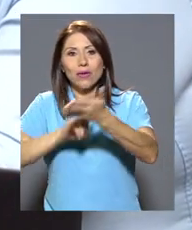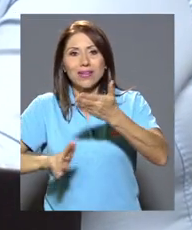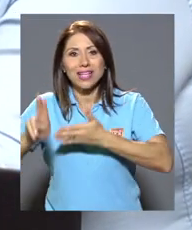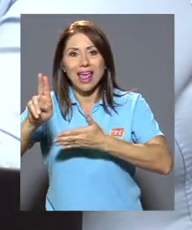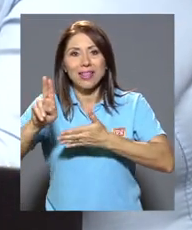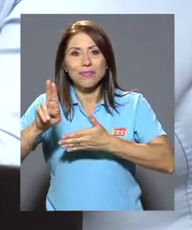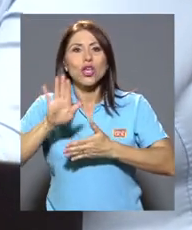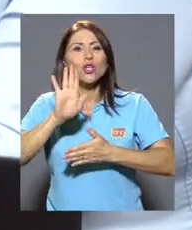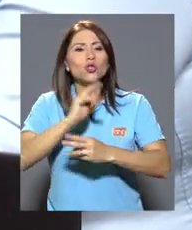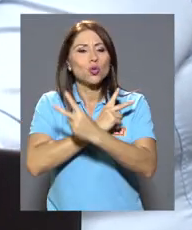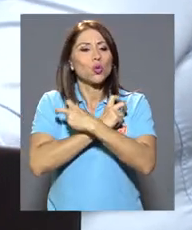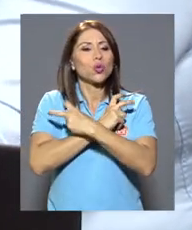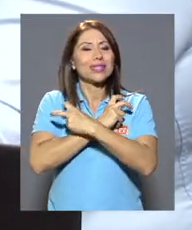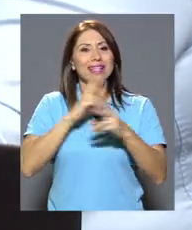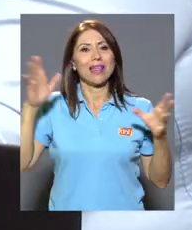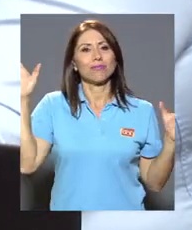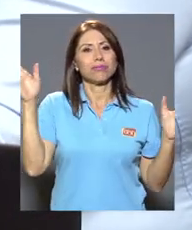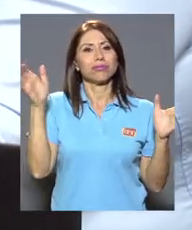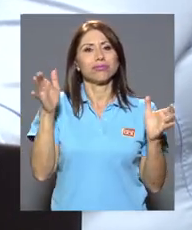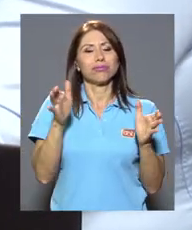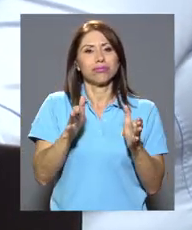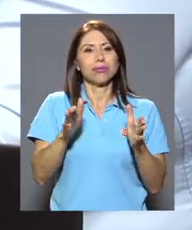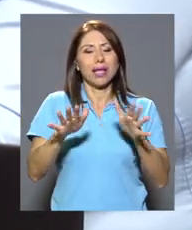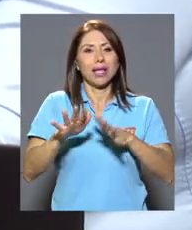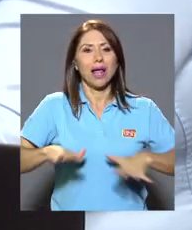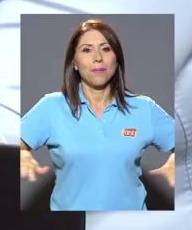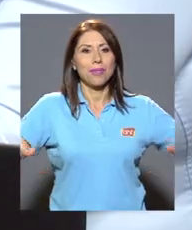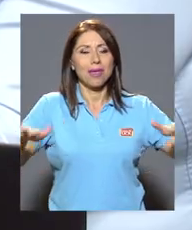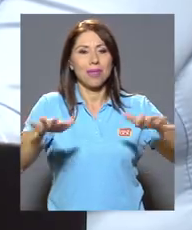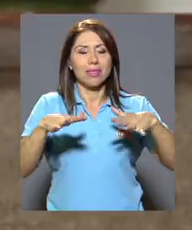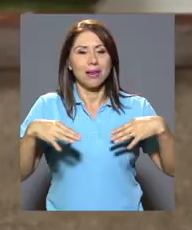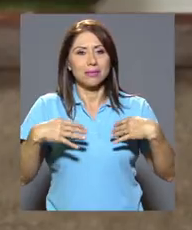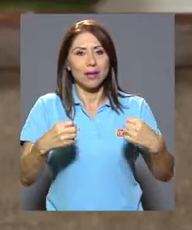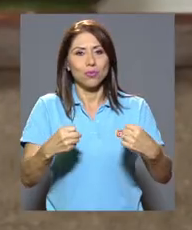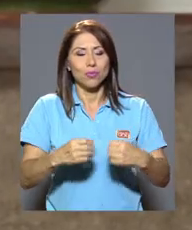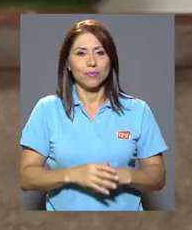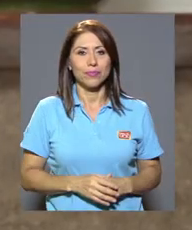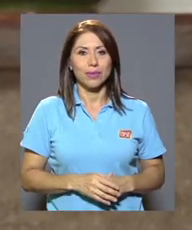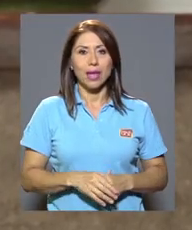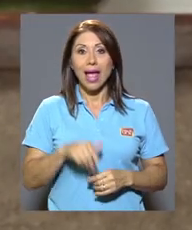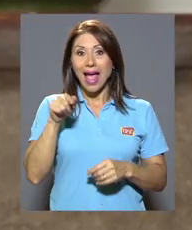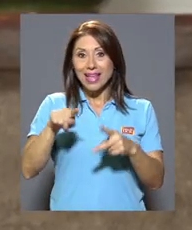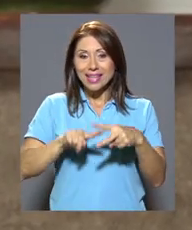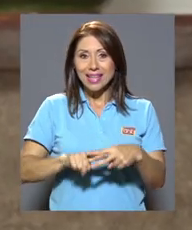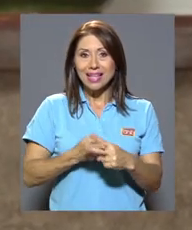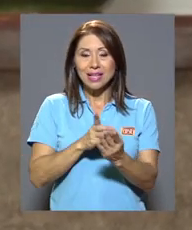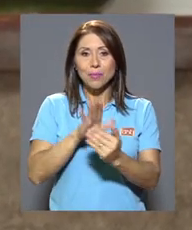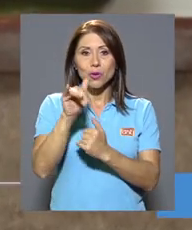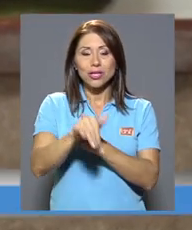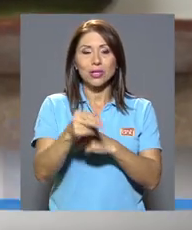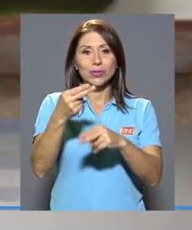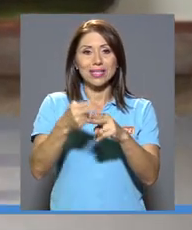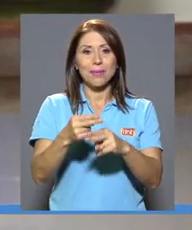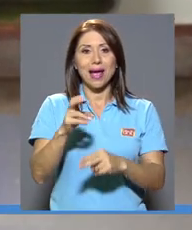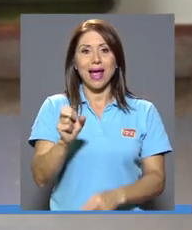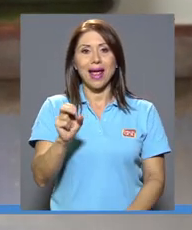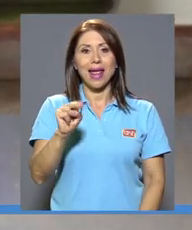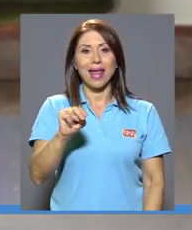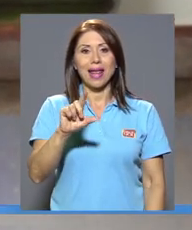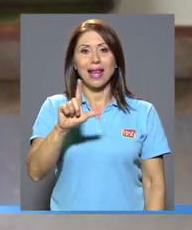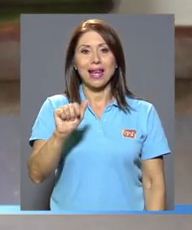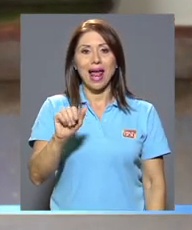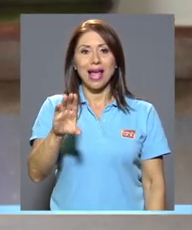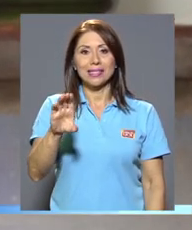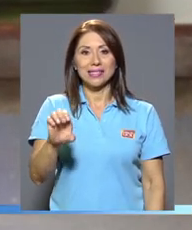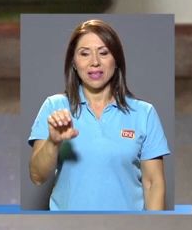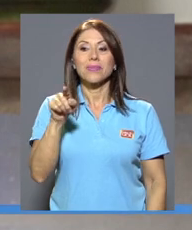de su toxicidad en el ambiente y la salud. En ese sentido, nace el proyecto Enlace, que coordina